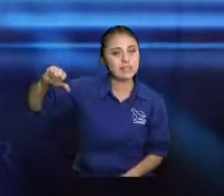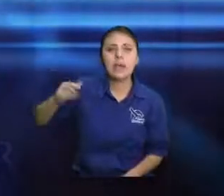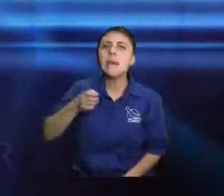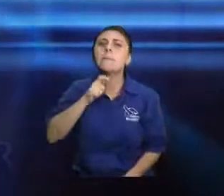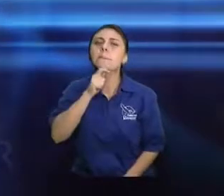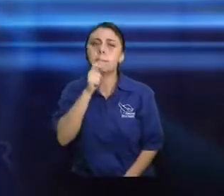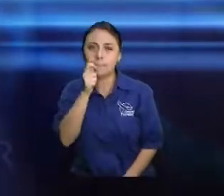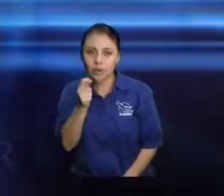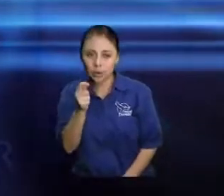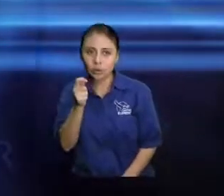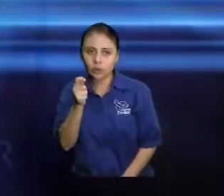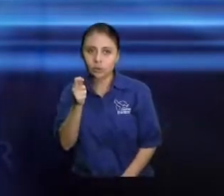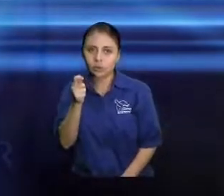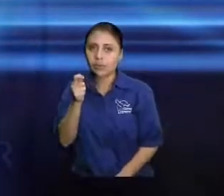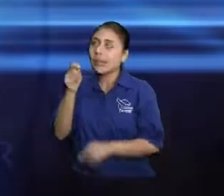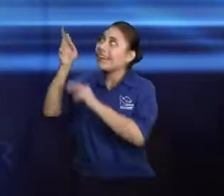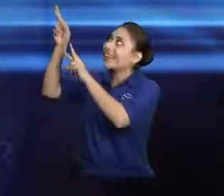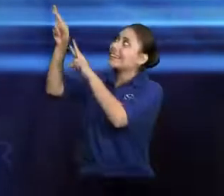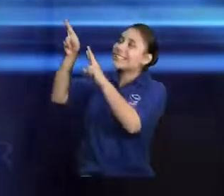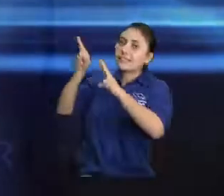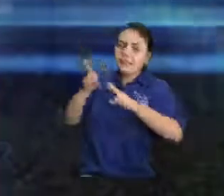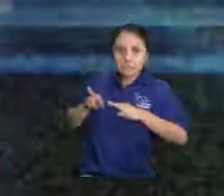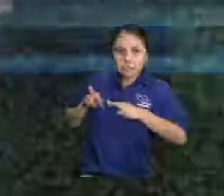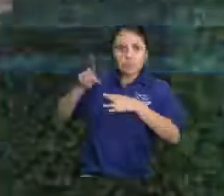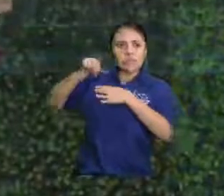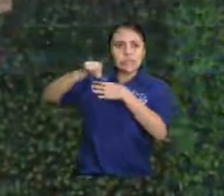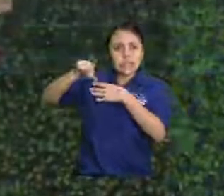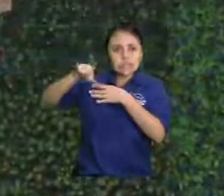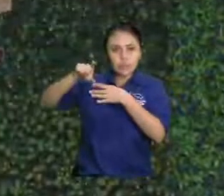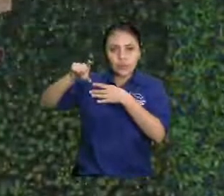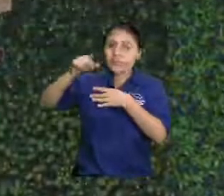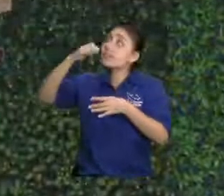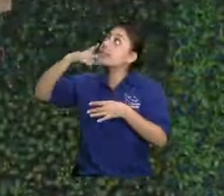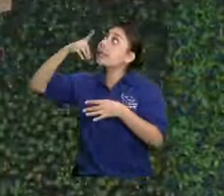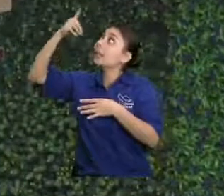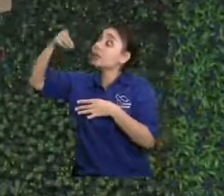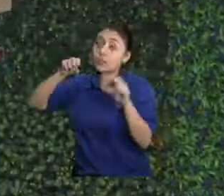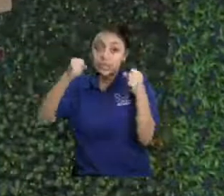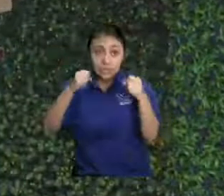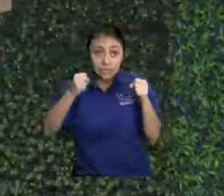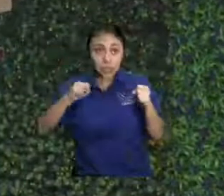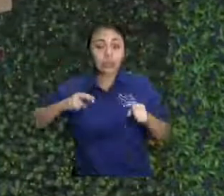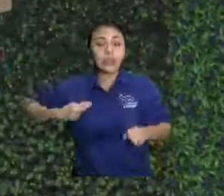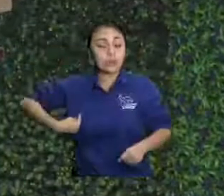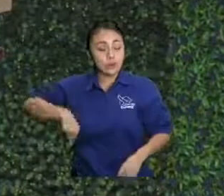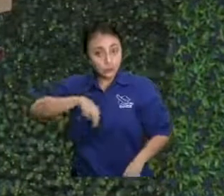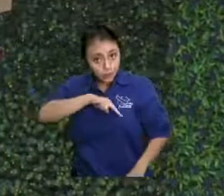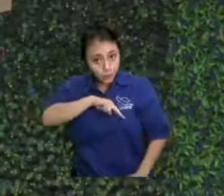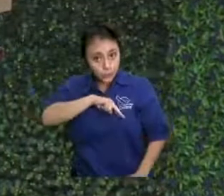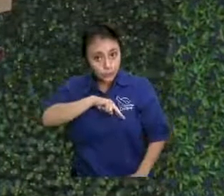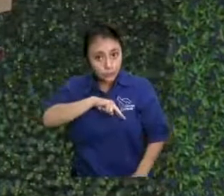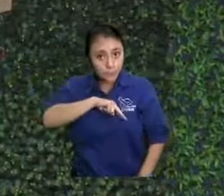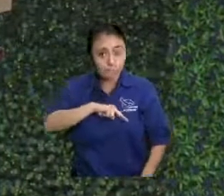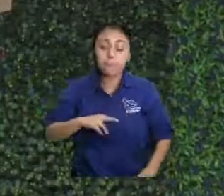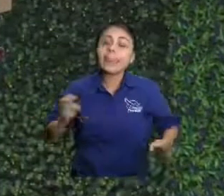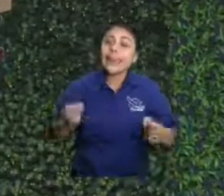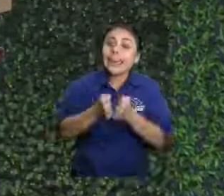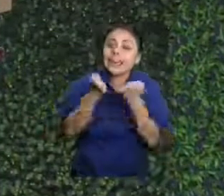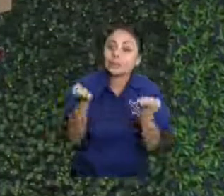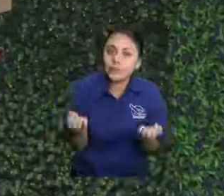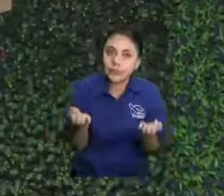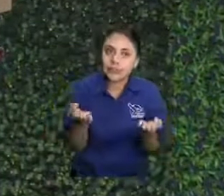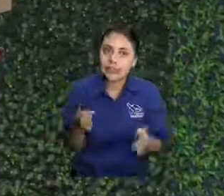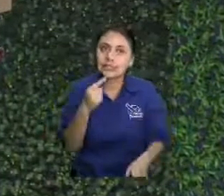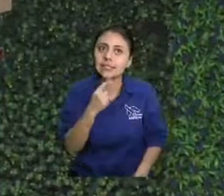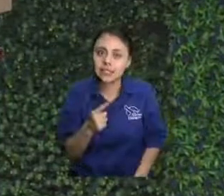cosas que Dios ha hecho por nosotros, las que hace y las que seguirá haciendo. Porque eso es lo que Dios ha hecho en nosotros. Entonces, y les dice,